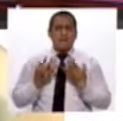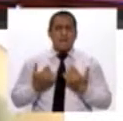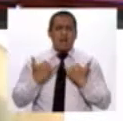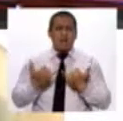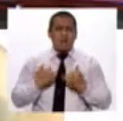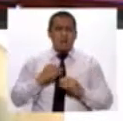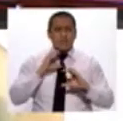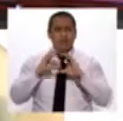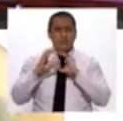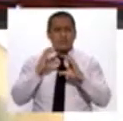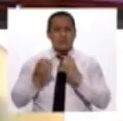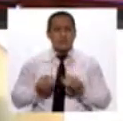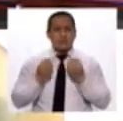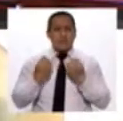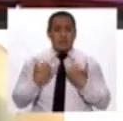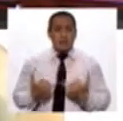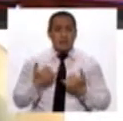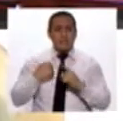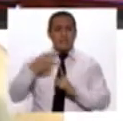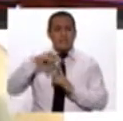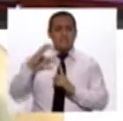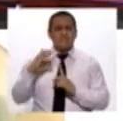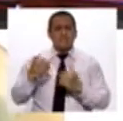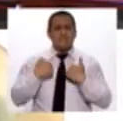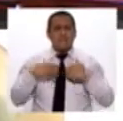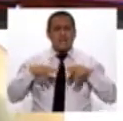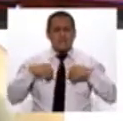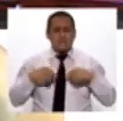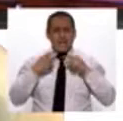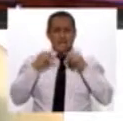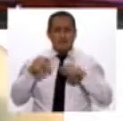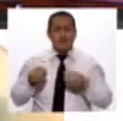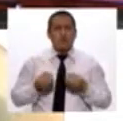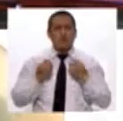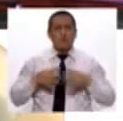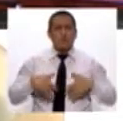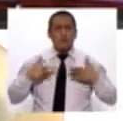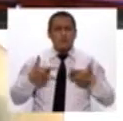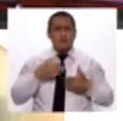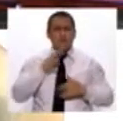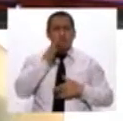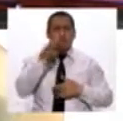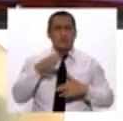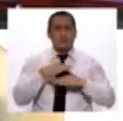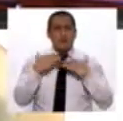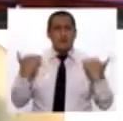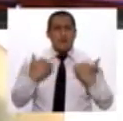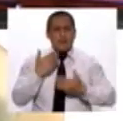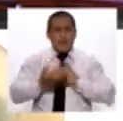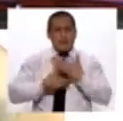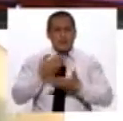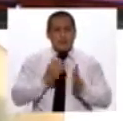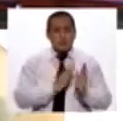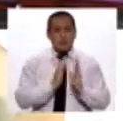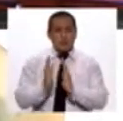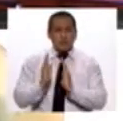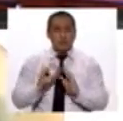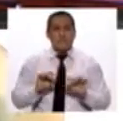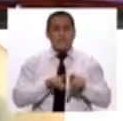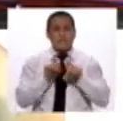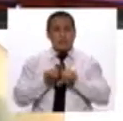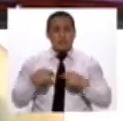vamos a comentar ahora por qué es que el tribunal toma esta decisión y cómo eso puede afectar en el dinamismo del proceso, que es